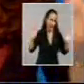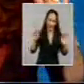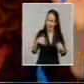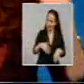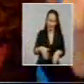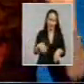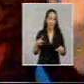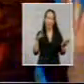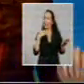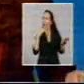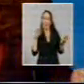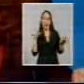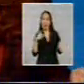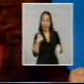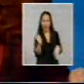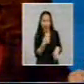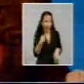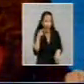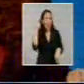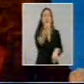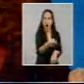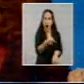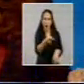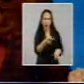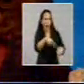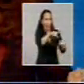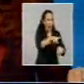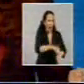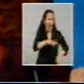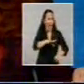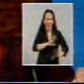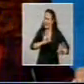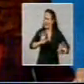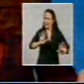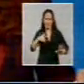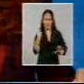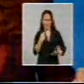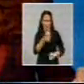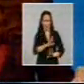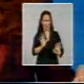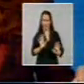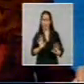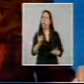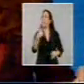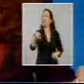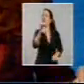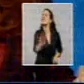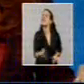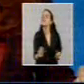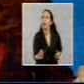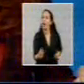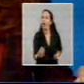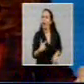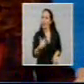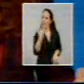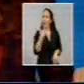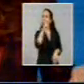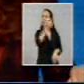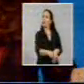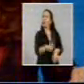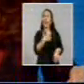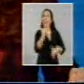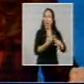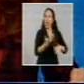nosotros no vamos a ofender ni agraviar a nadie, pero ¿saben qué? Nos gusta la gente que se hace cargo de las cosas,